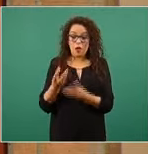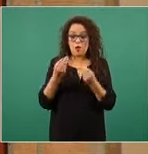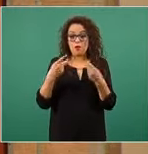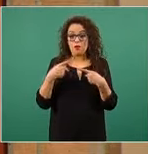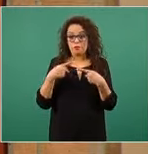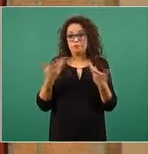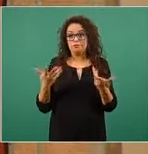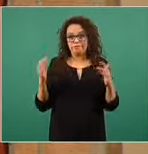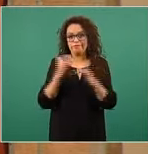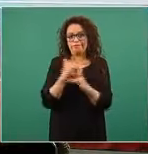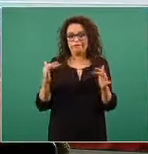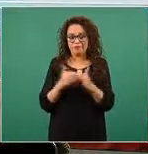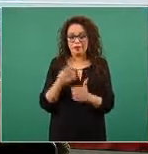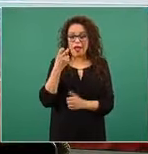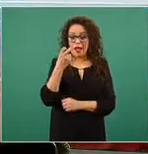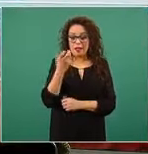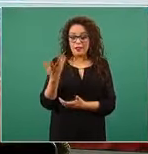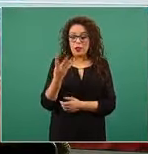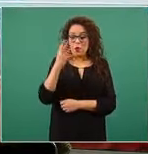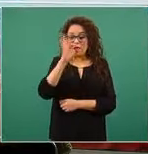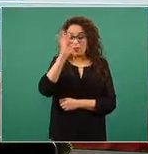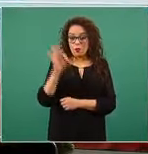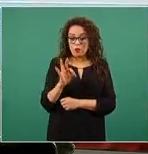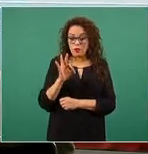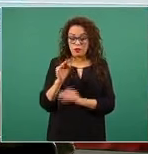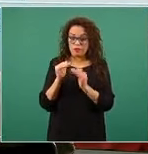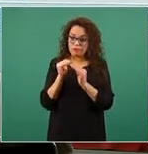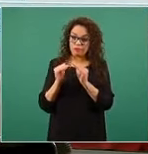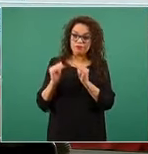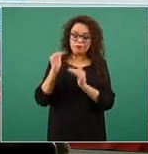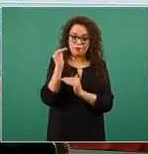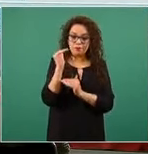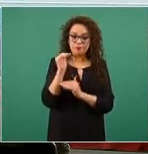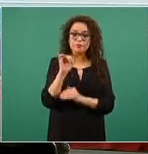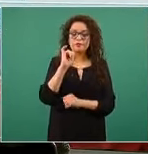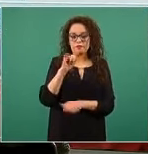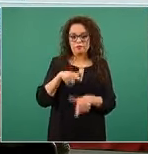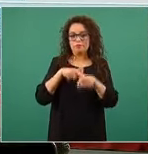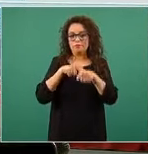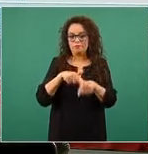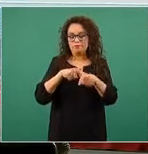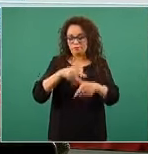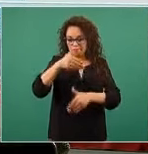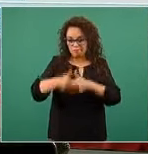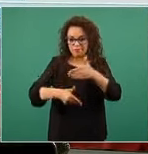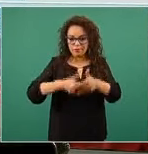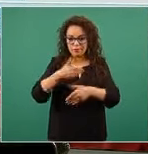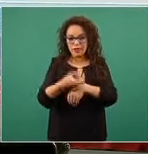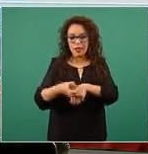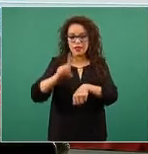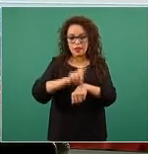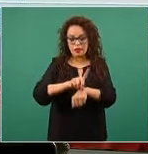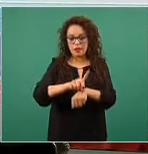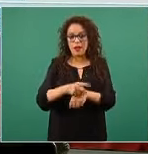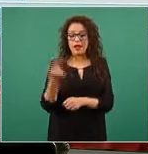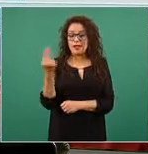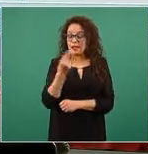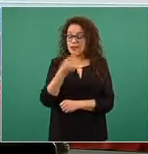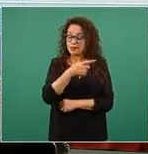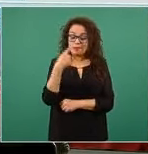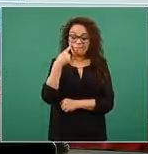que ese más 4% de seguro seguirá además incrementándose en el transcurso de los siguientes días. Deberemos estar muy